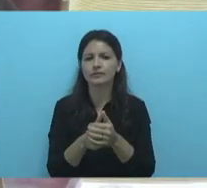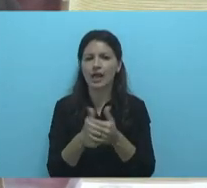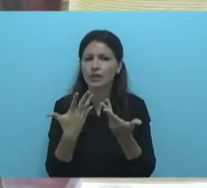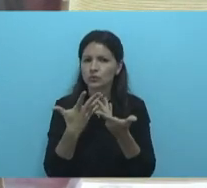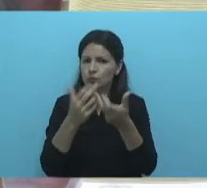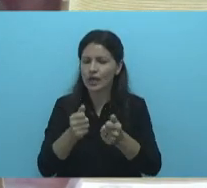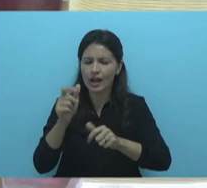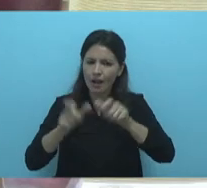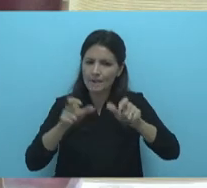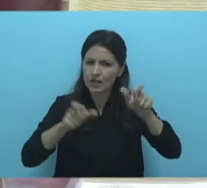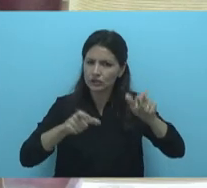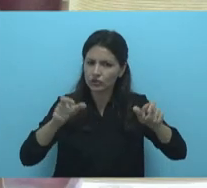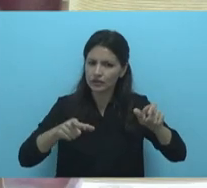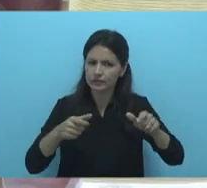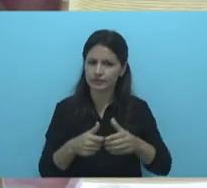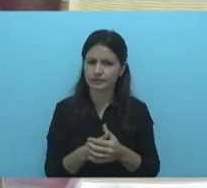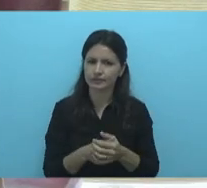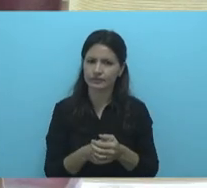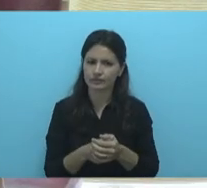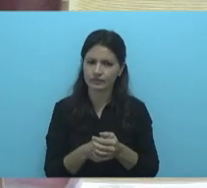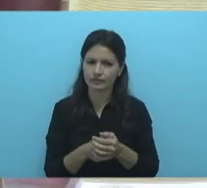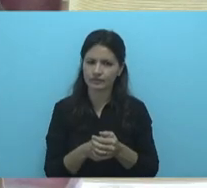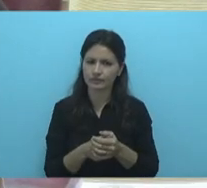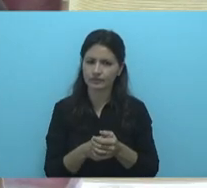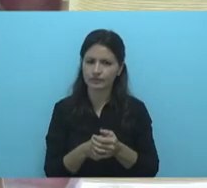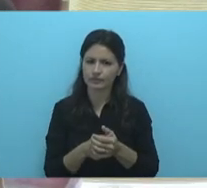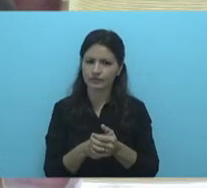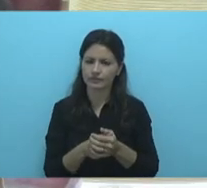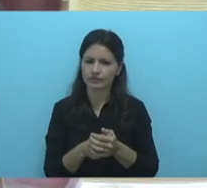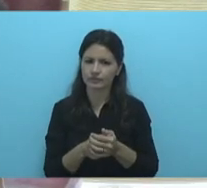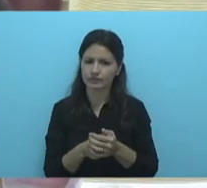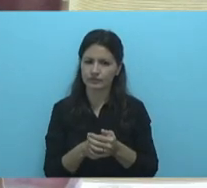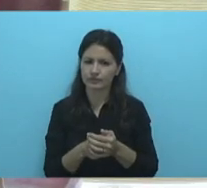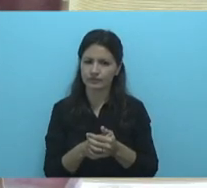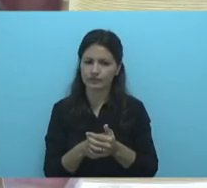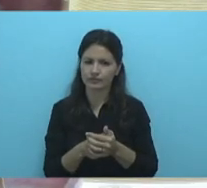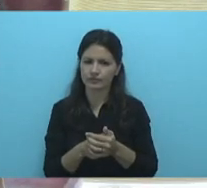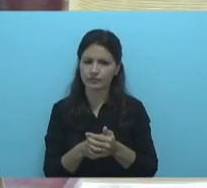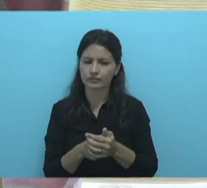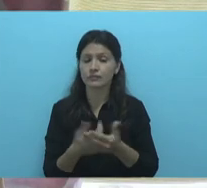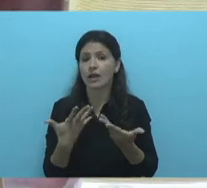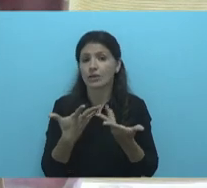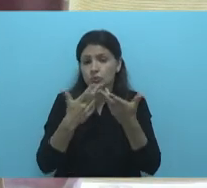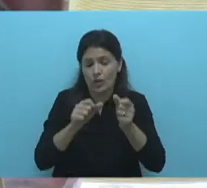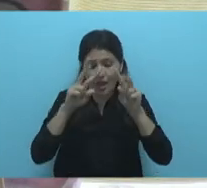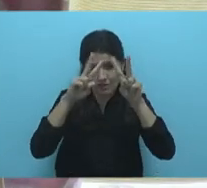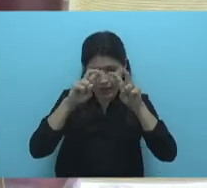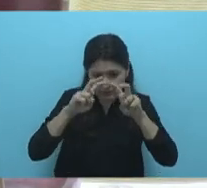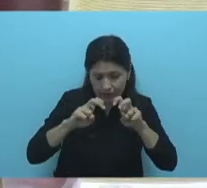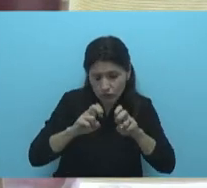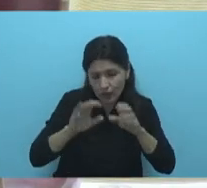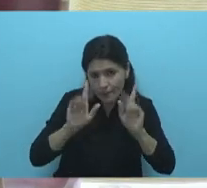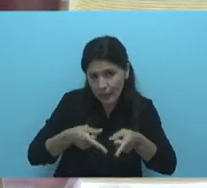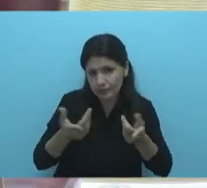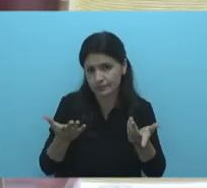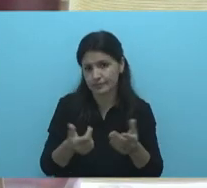garantías personales y a la vez de fortalecer el proceso investigativo para dar respuesta a